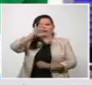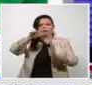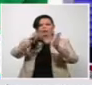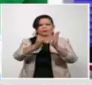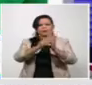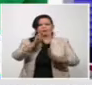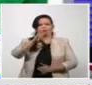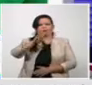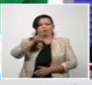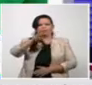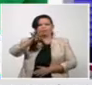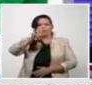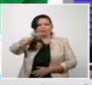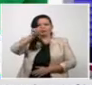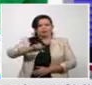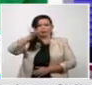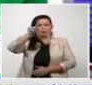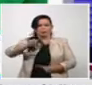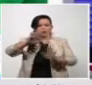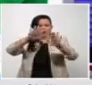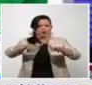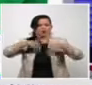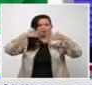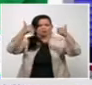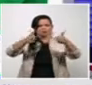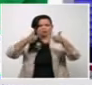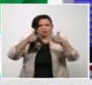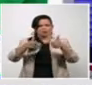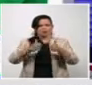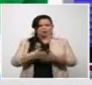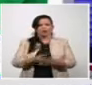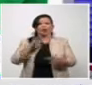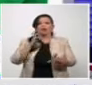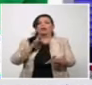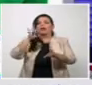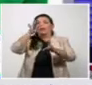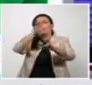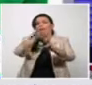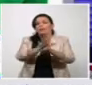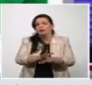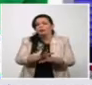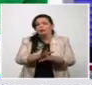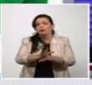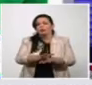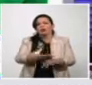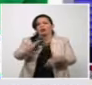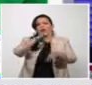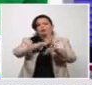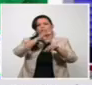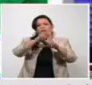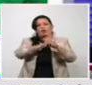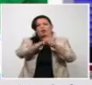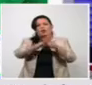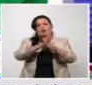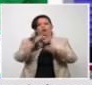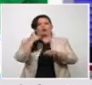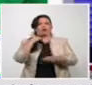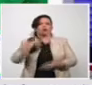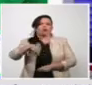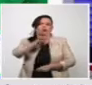35.324 pacientes que se han recuperado de la enfermedad. Pudiéramos decir el